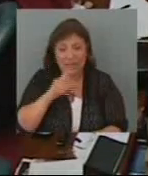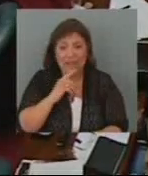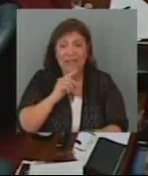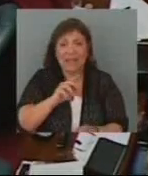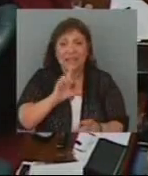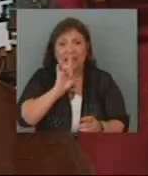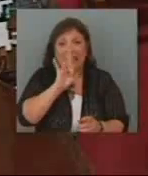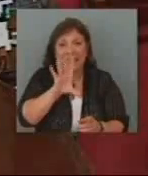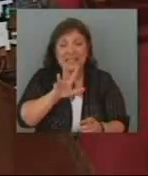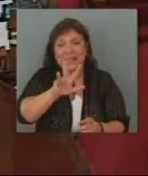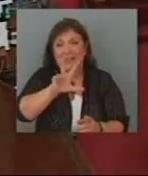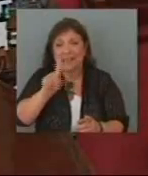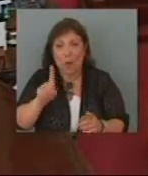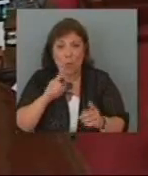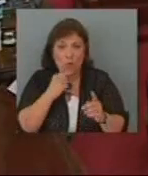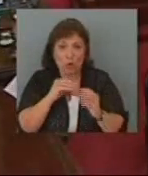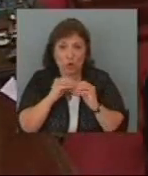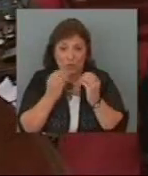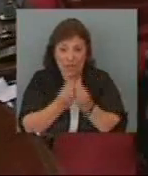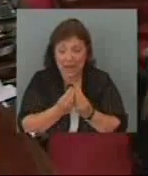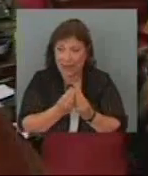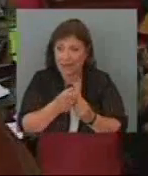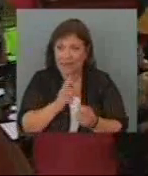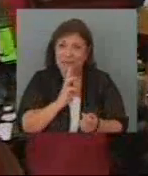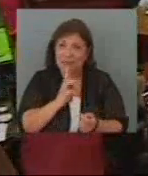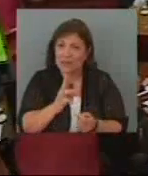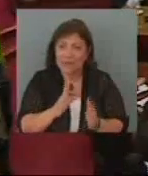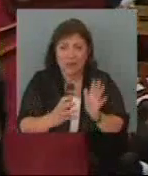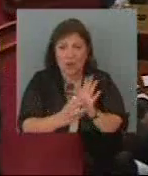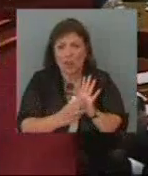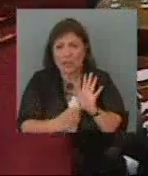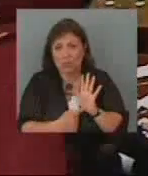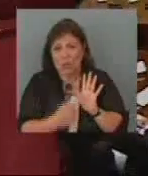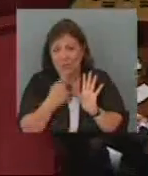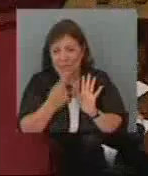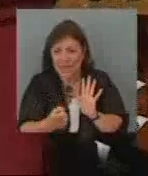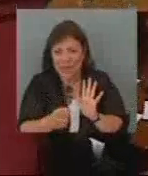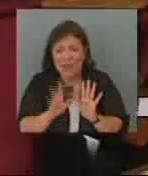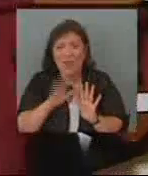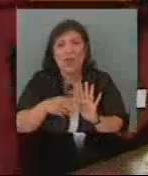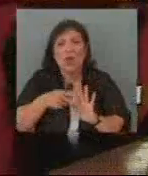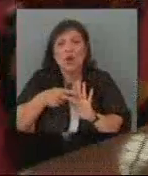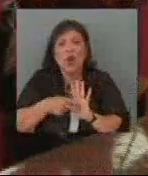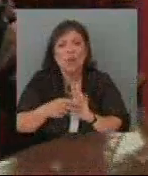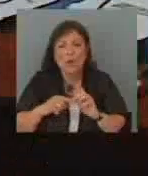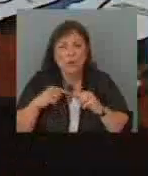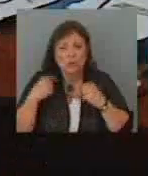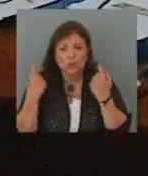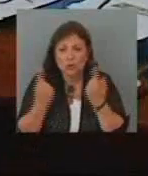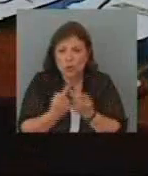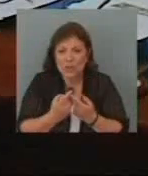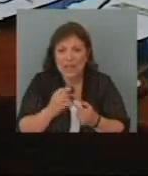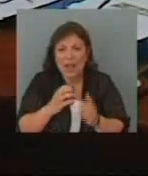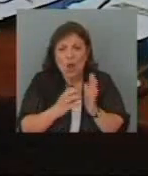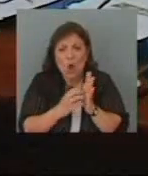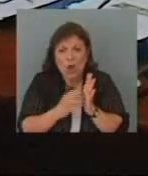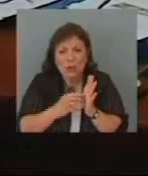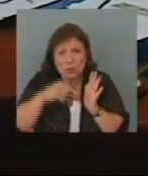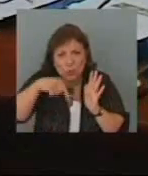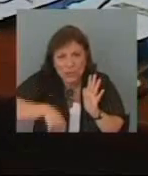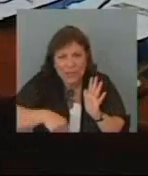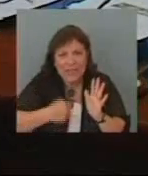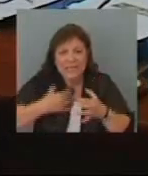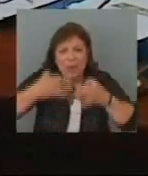31, negativa. El oficialismo respondió apegándose a la Constitución. La norma que tenemos y a la que todos nos atenemos es la Constitución de la República,